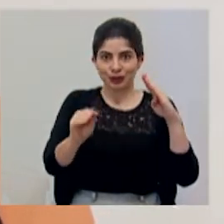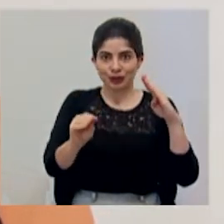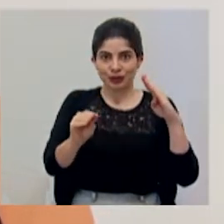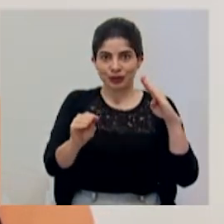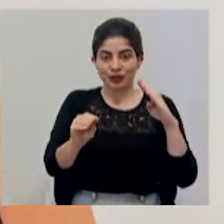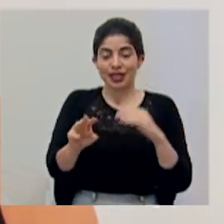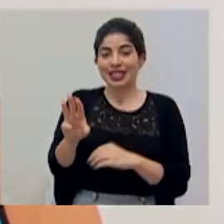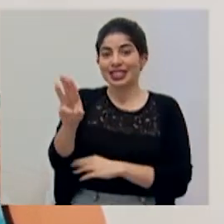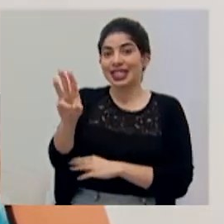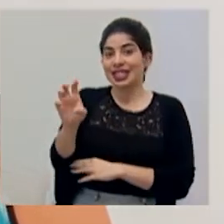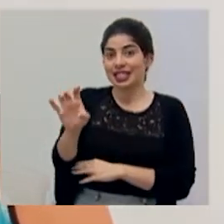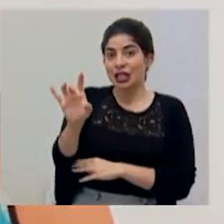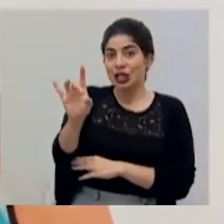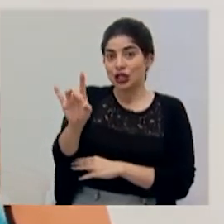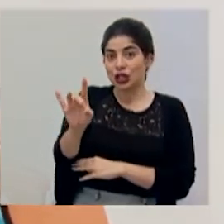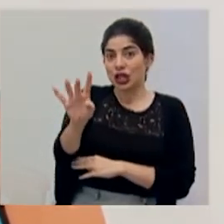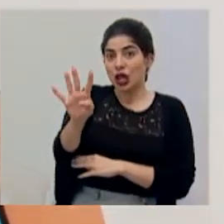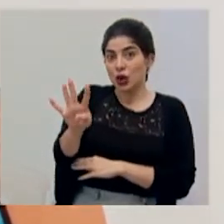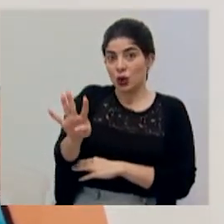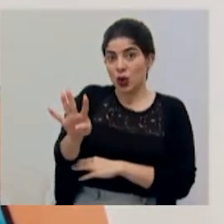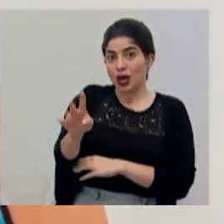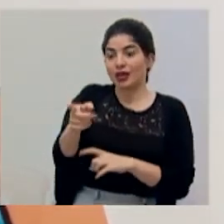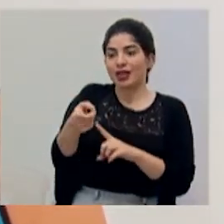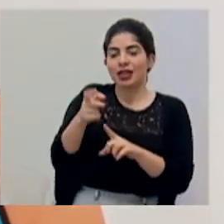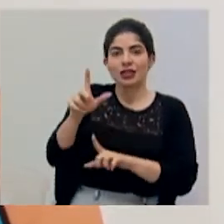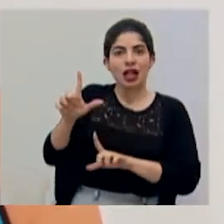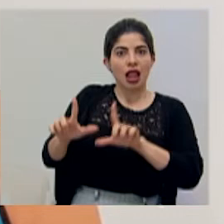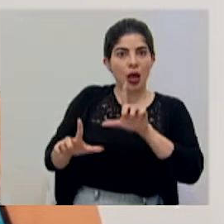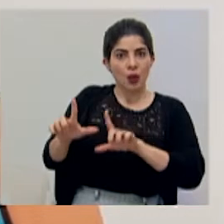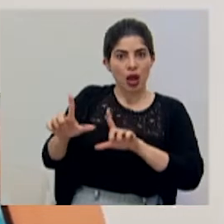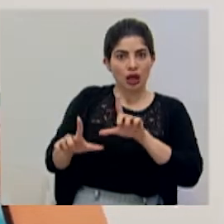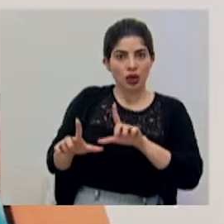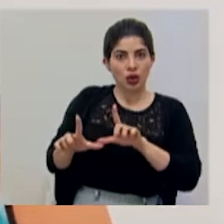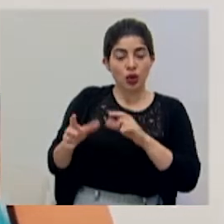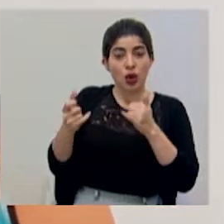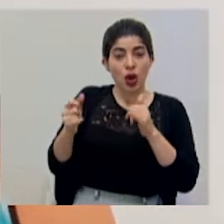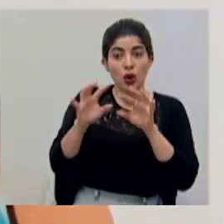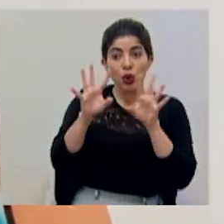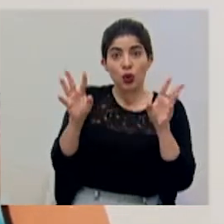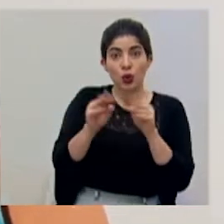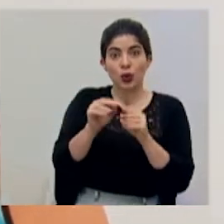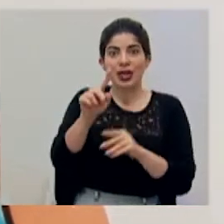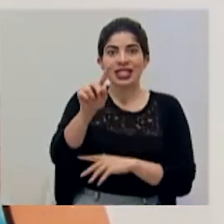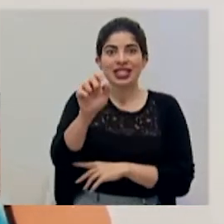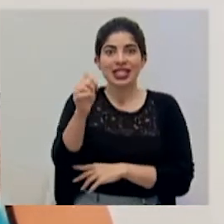y 684 son por laboratorio, para un total de